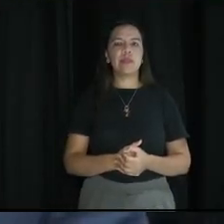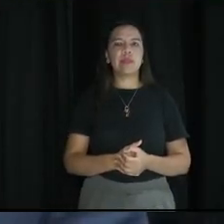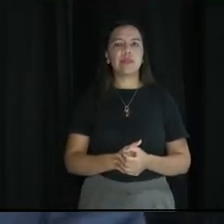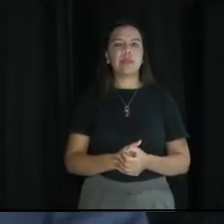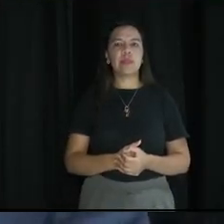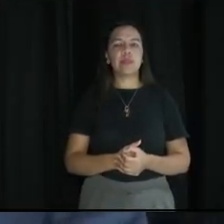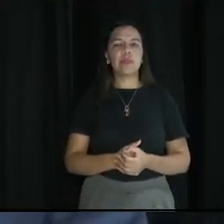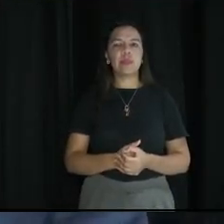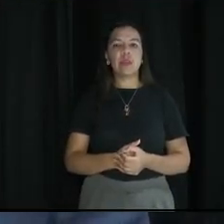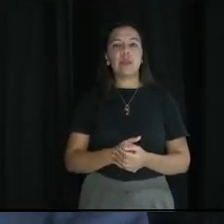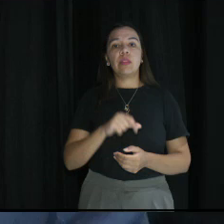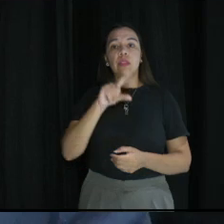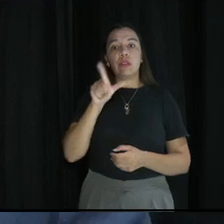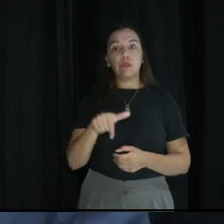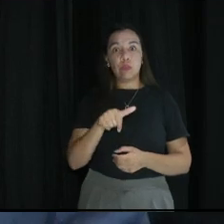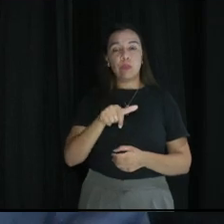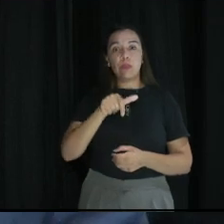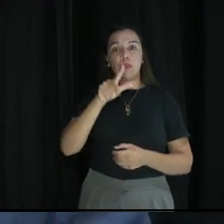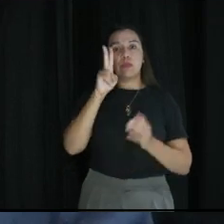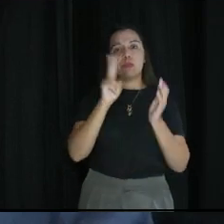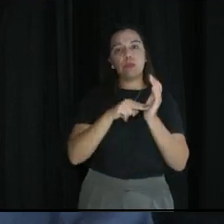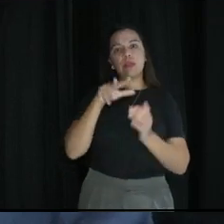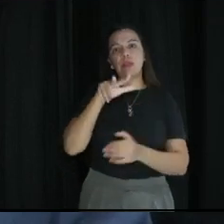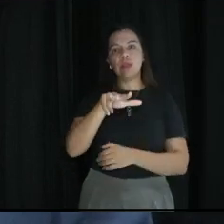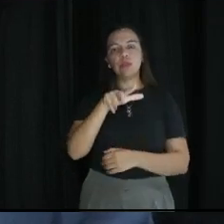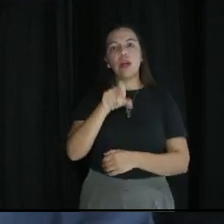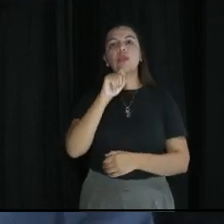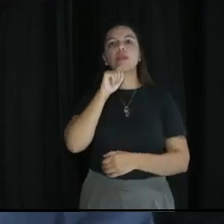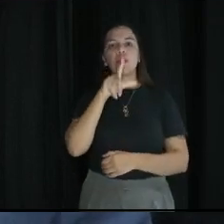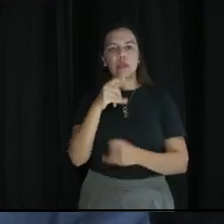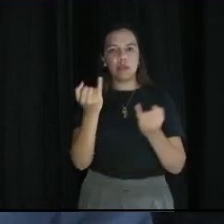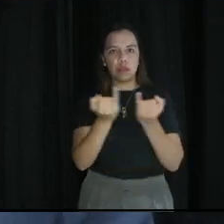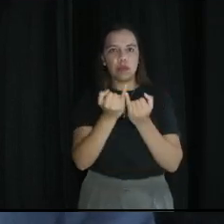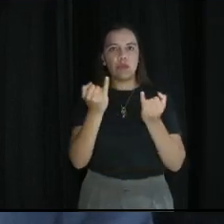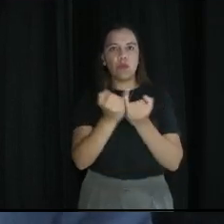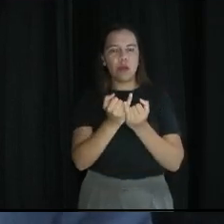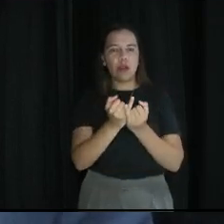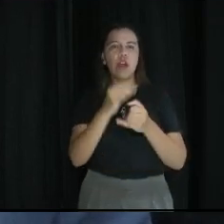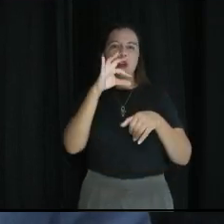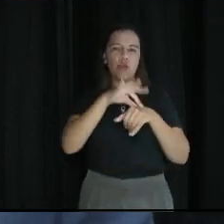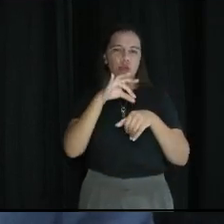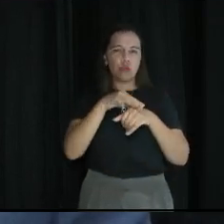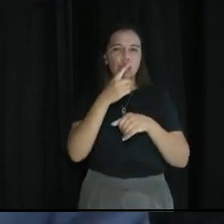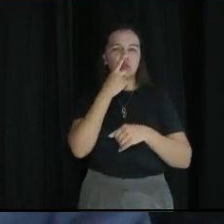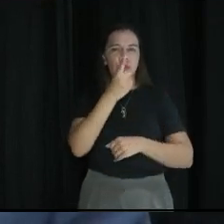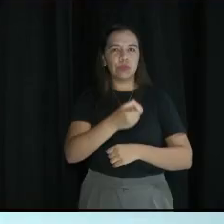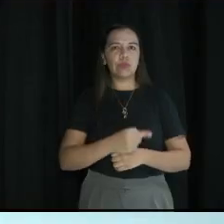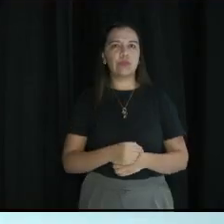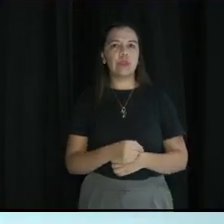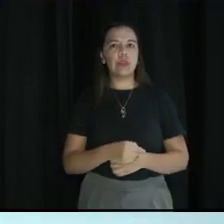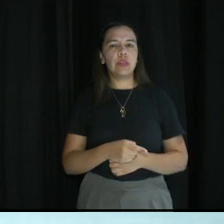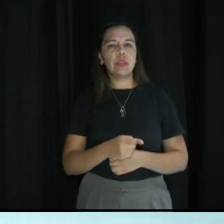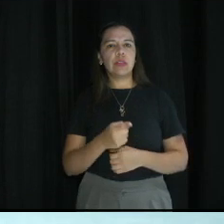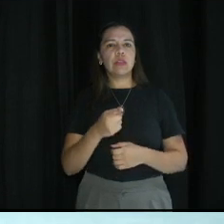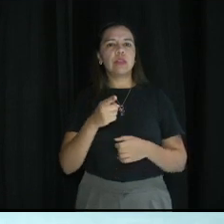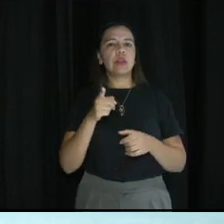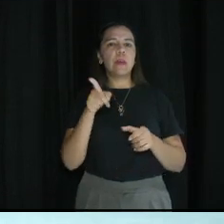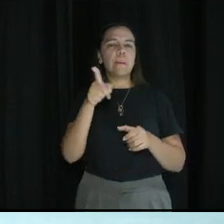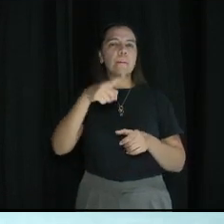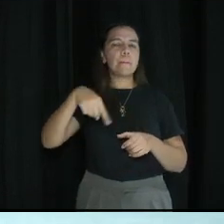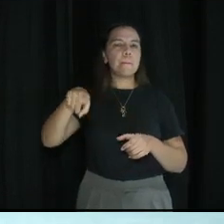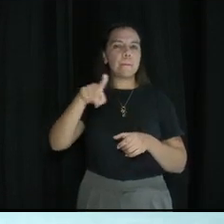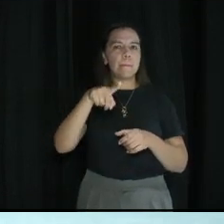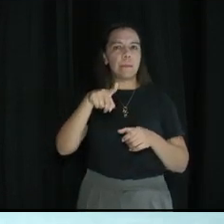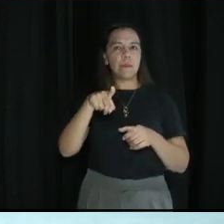Máxime que en el 2018 tenemos también un gran logro y este logro se lo debemos mucho al sector